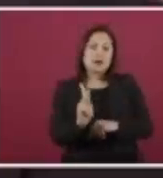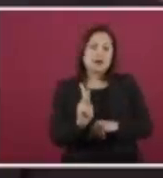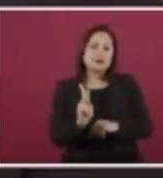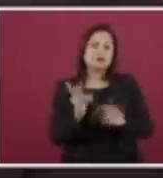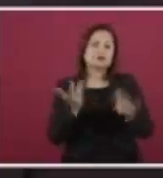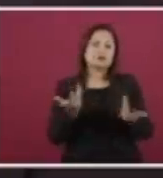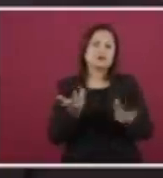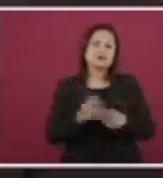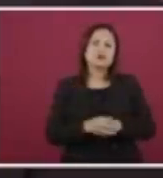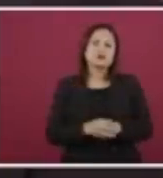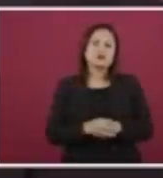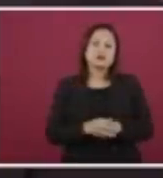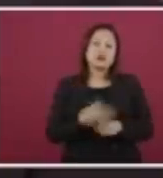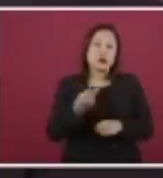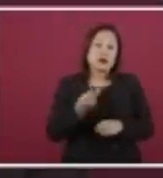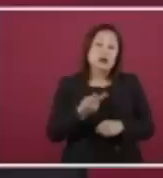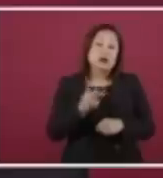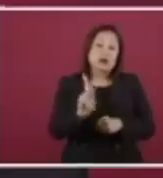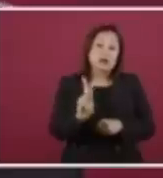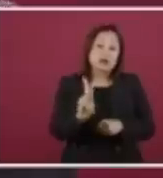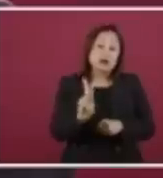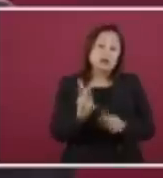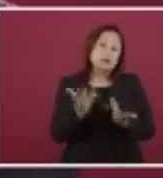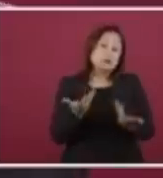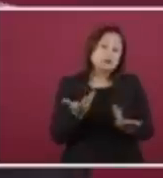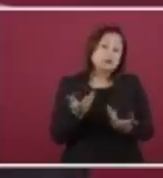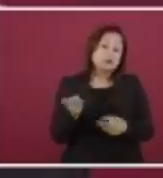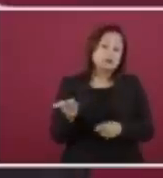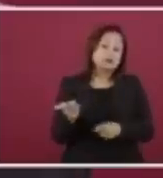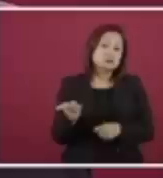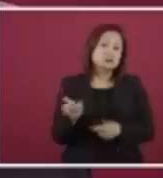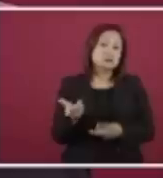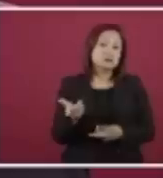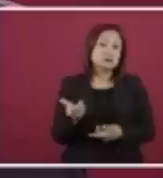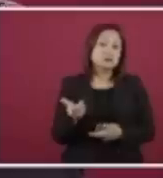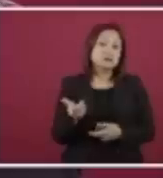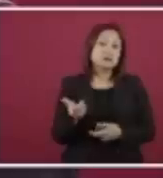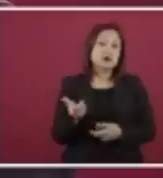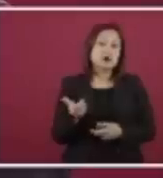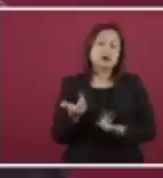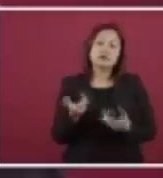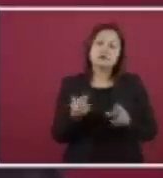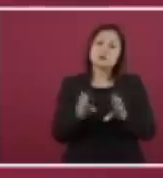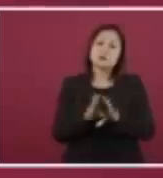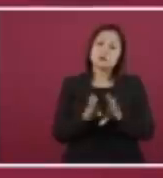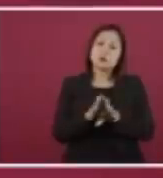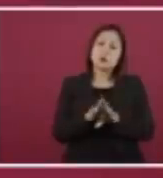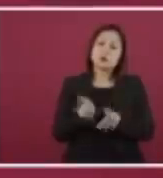hay la garantía de que nos podemos manifestar.